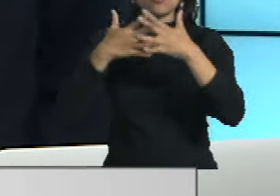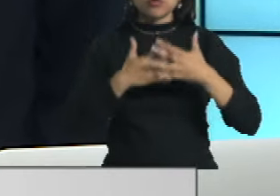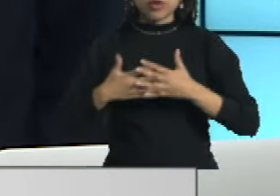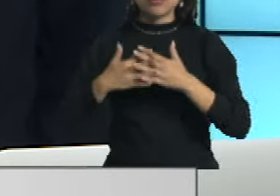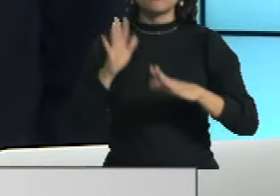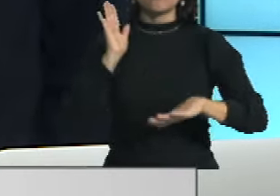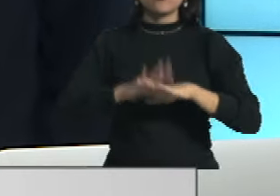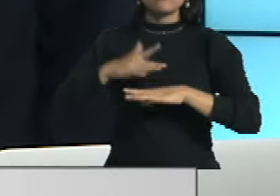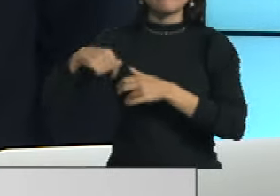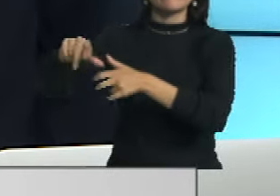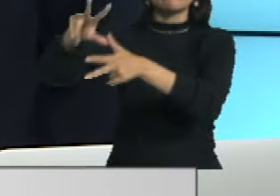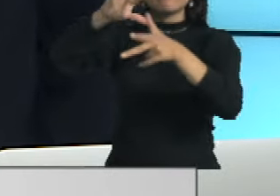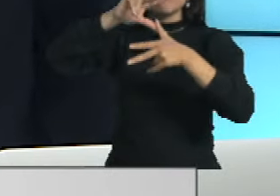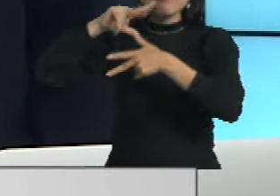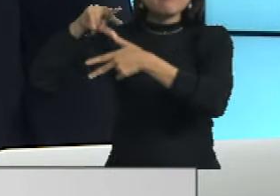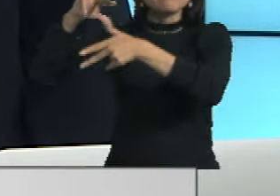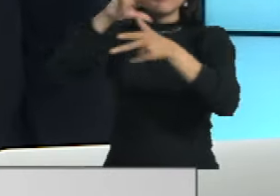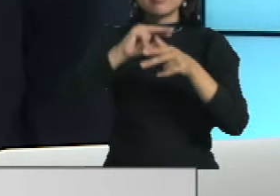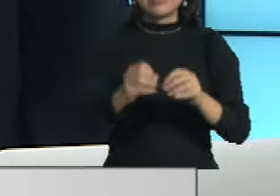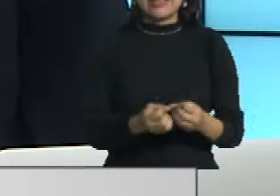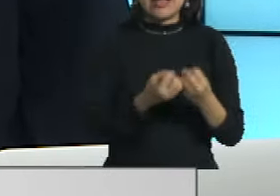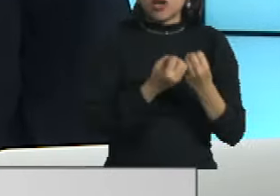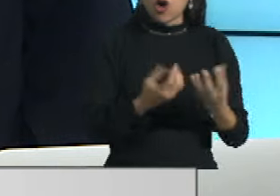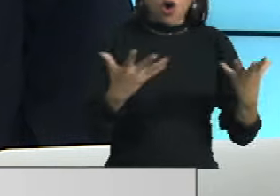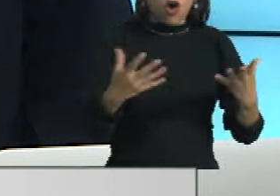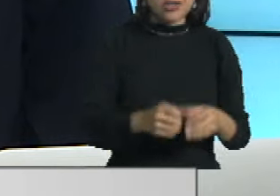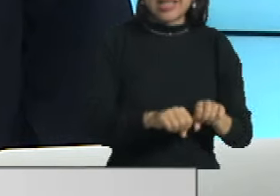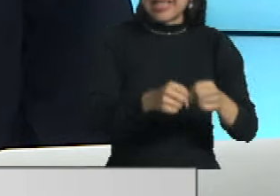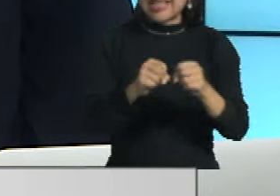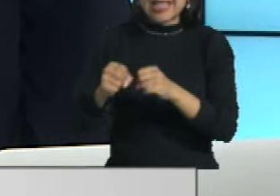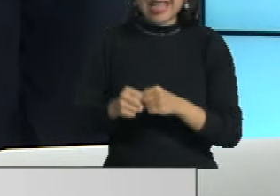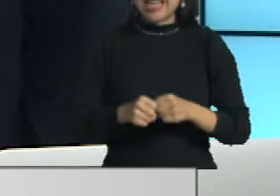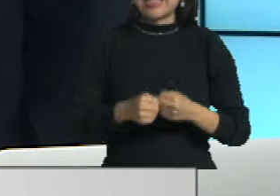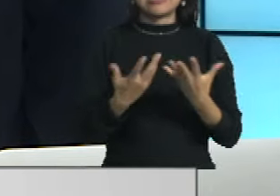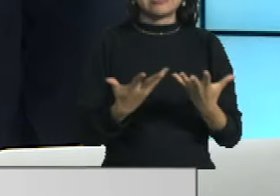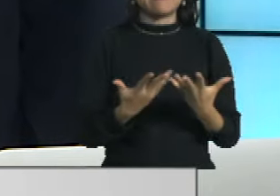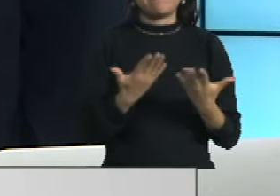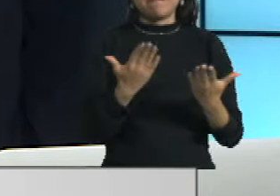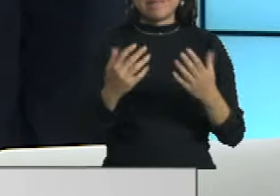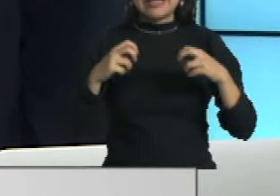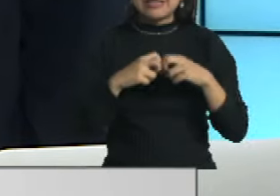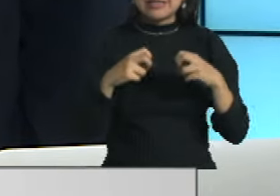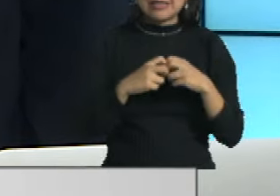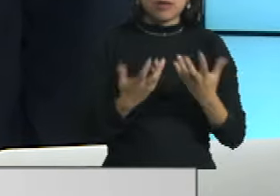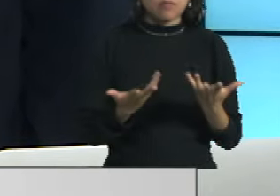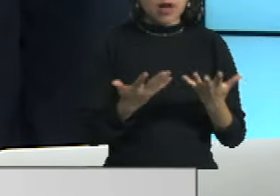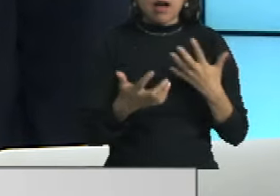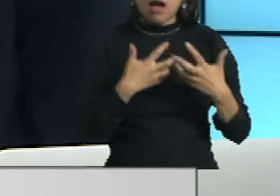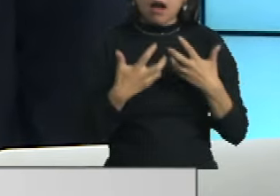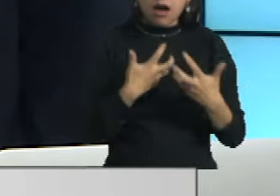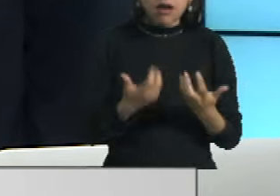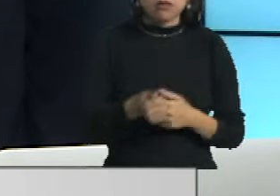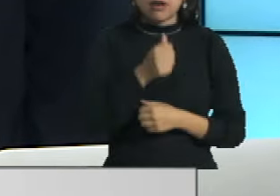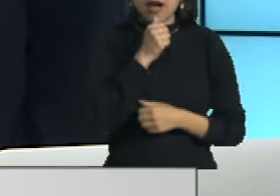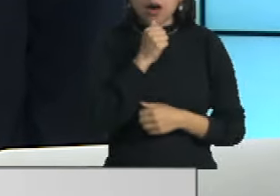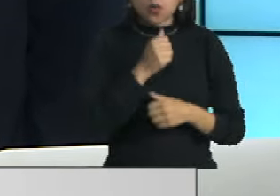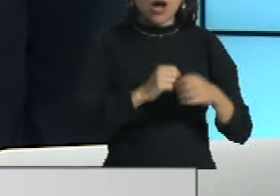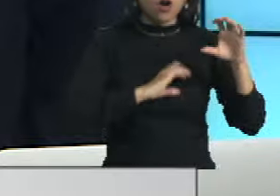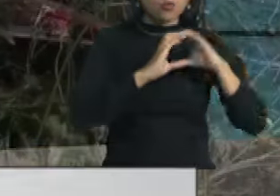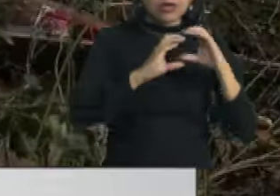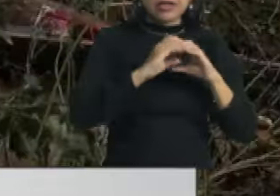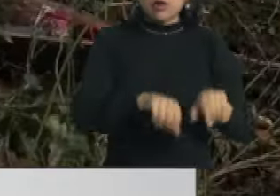huracán Helene. Las pérdidas incluyen la destrucción de infraestructuras críticas como sistemas de agua y de comunicación en múltiples